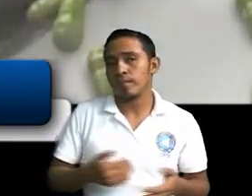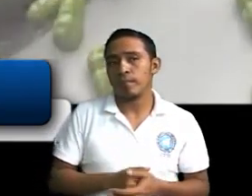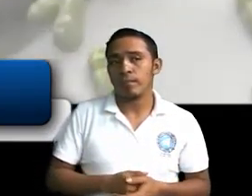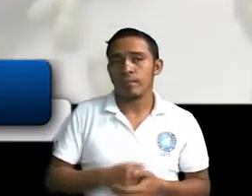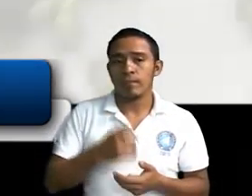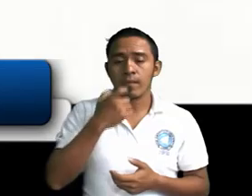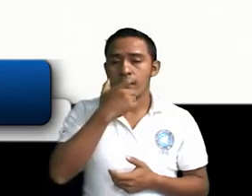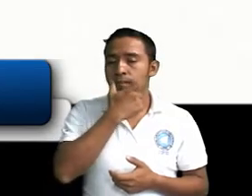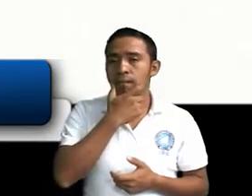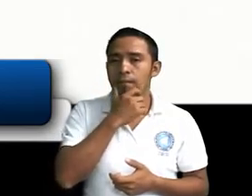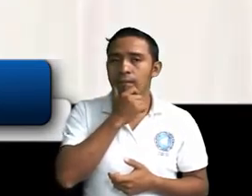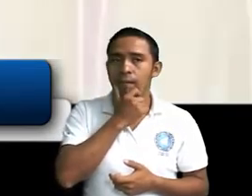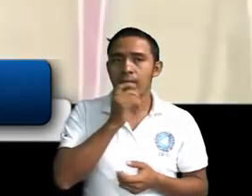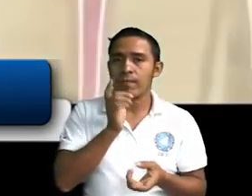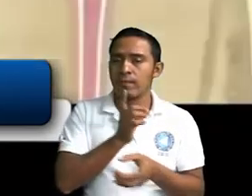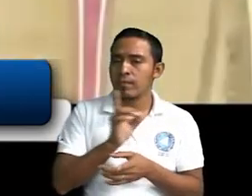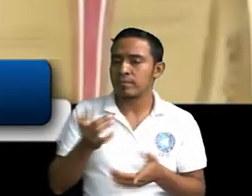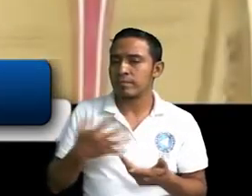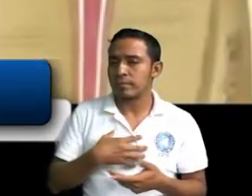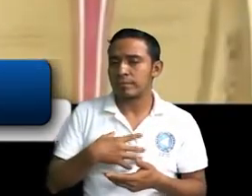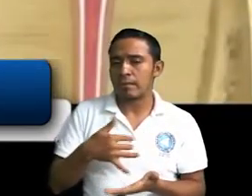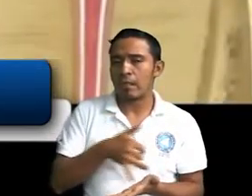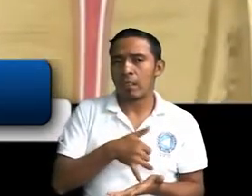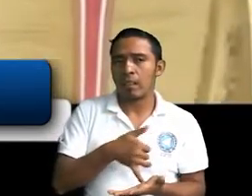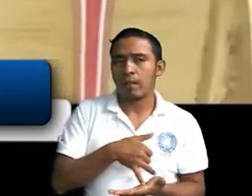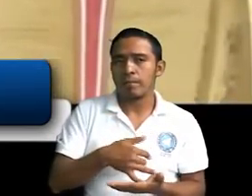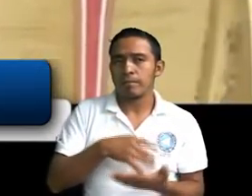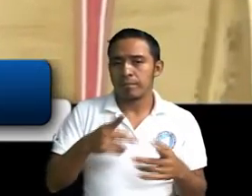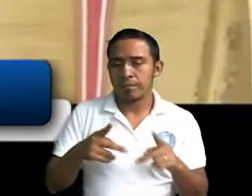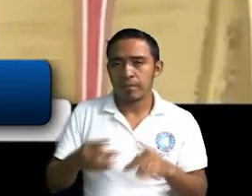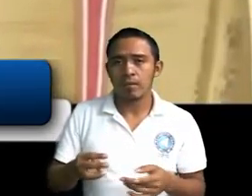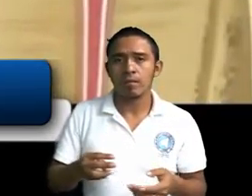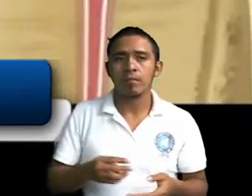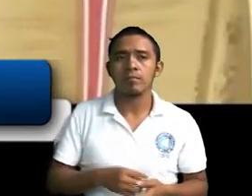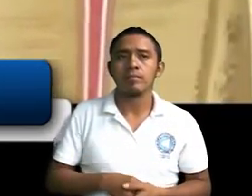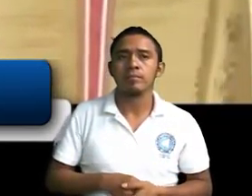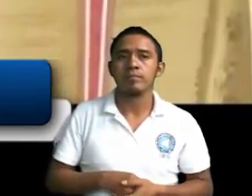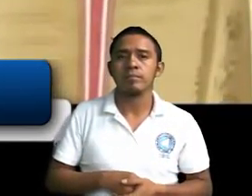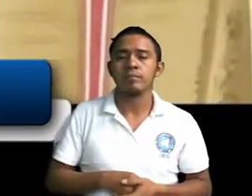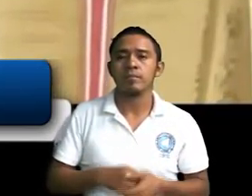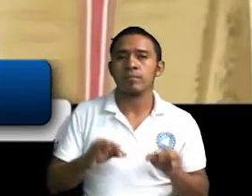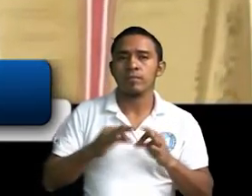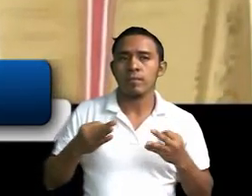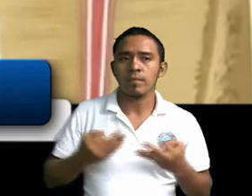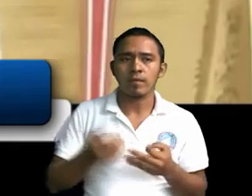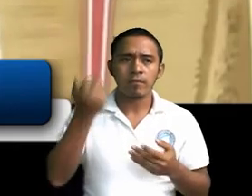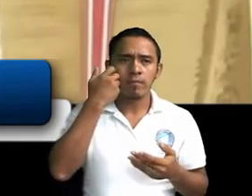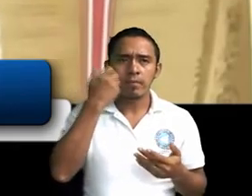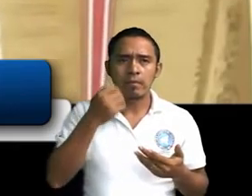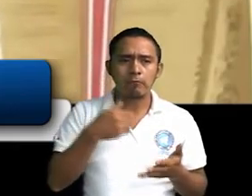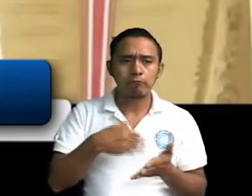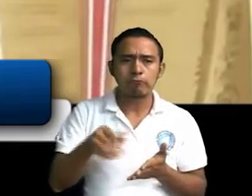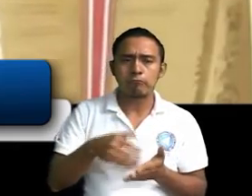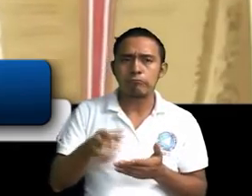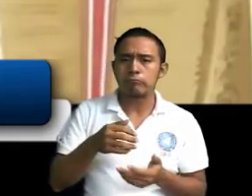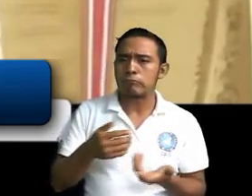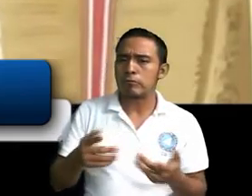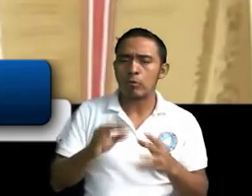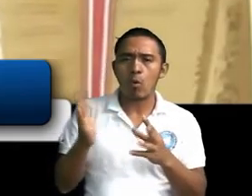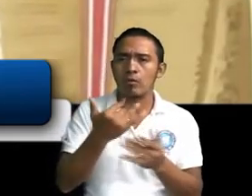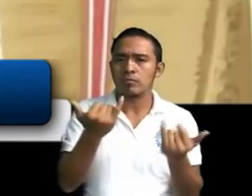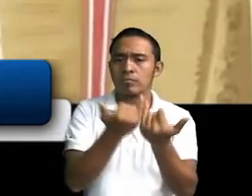dentadura es débil tiene que ver con algo genético yo conozco por ejemplo personas que la familia se ha enfermado completamente obtenido problemas bucales